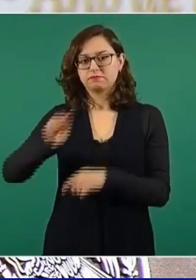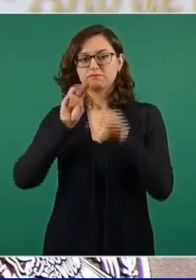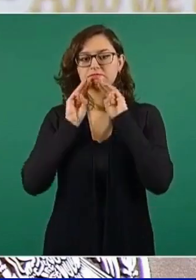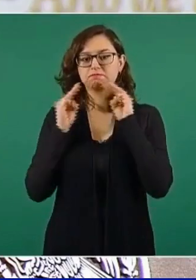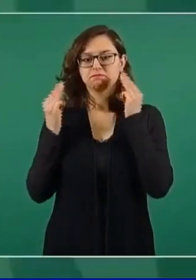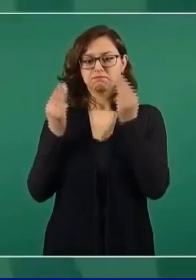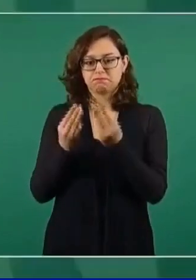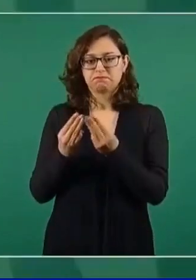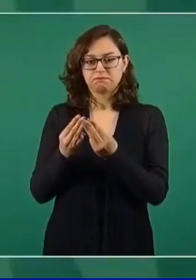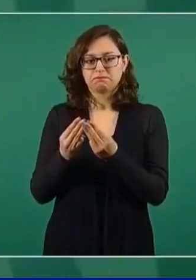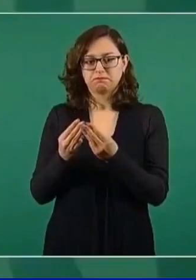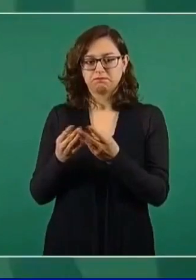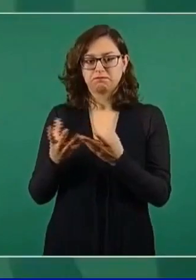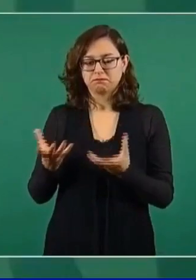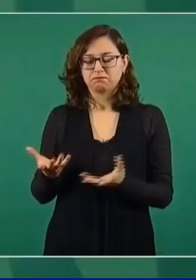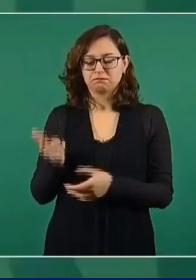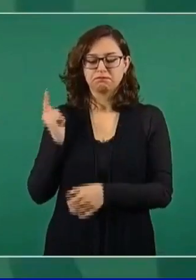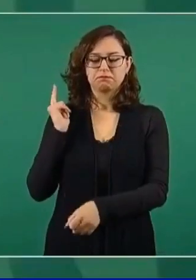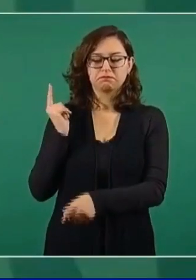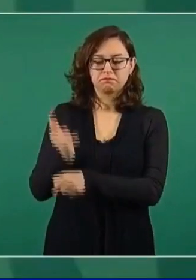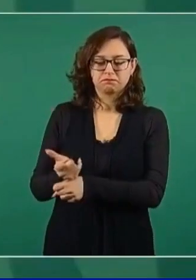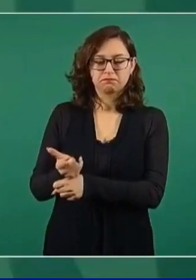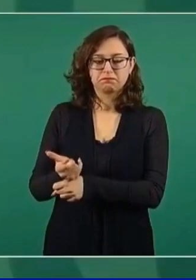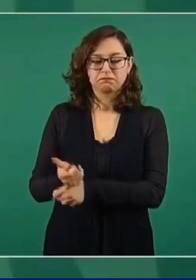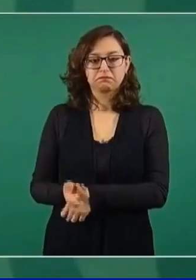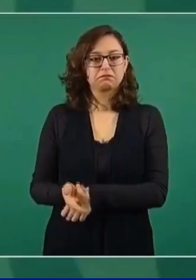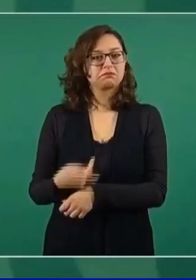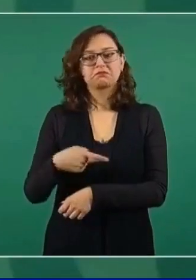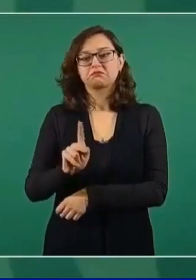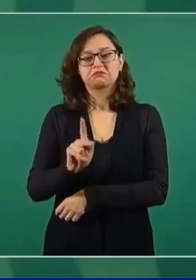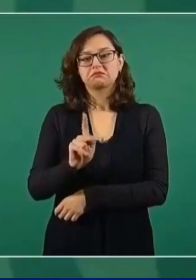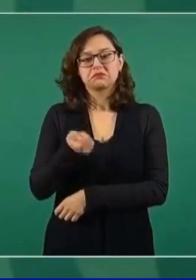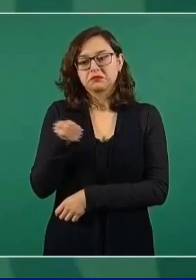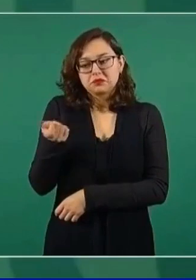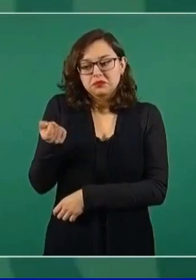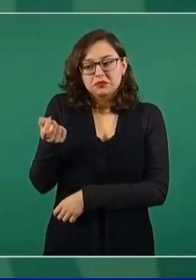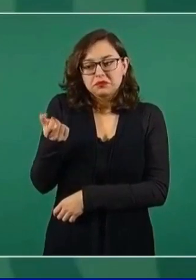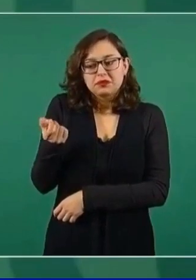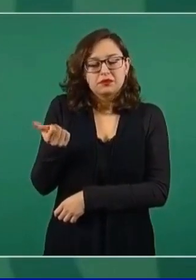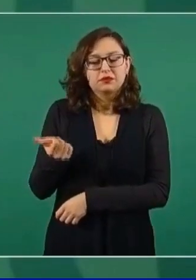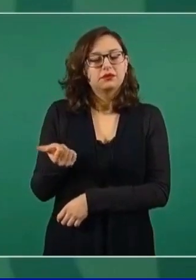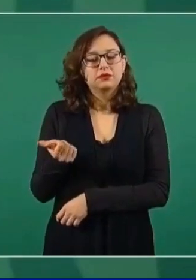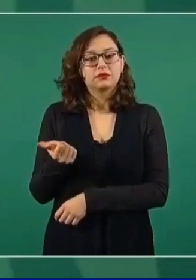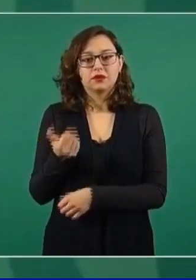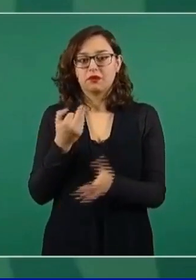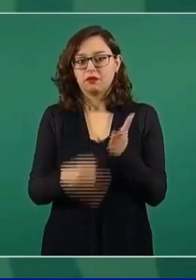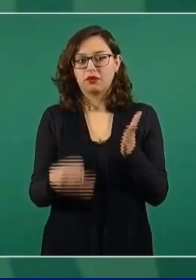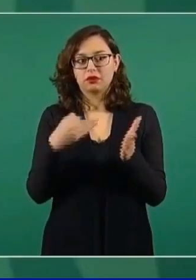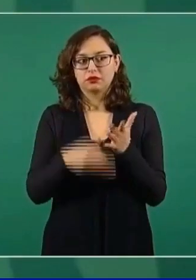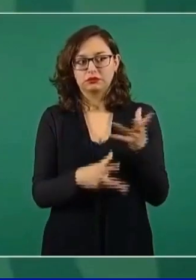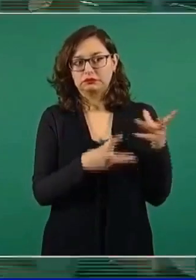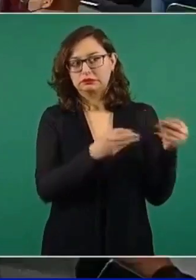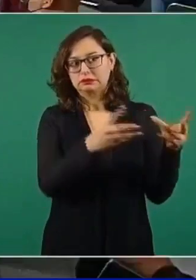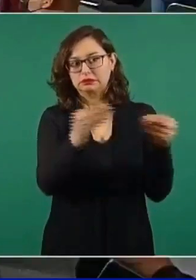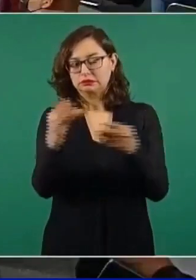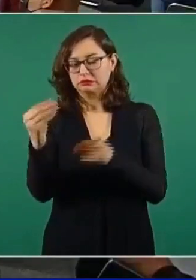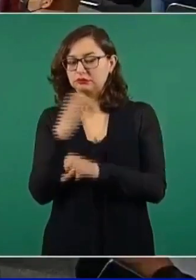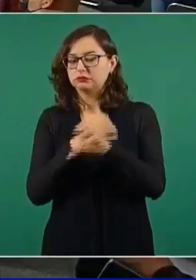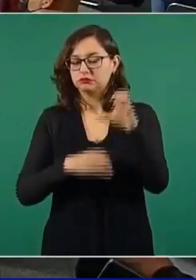organizado. Se encontraron estas armas, pero 1 o 2, no todo el arsenal o todo lo que se